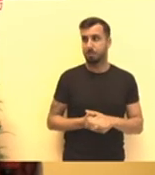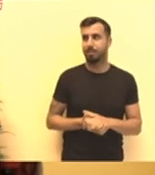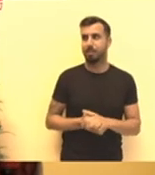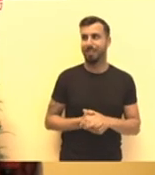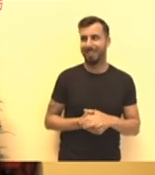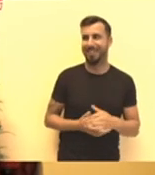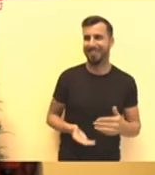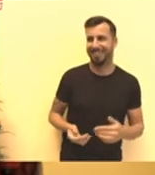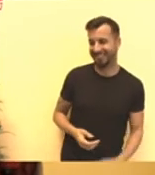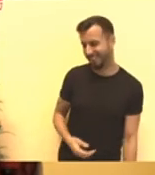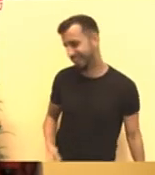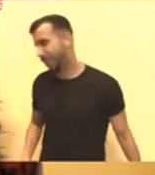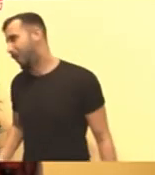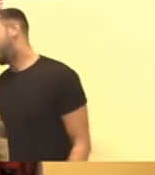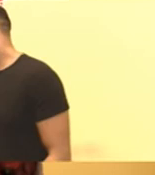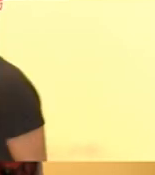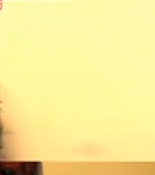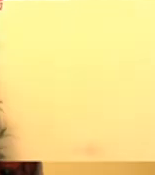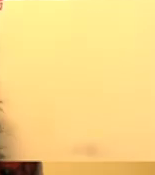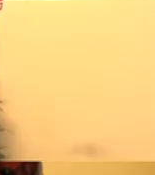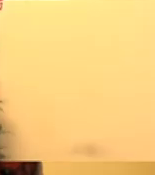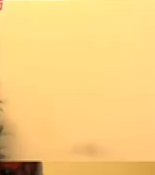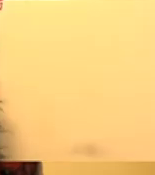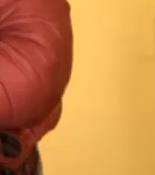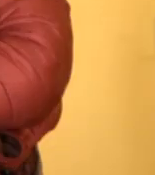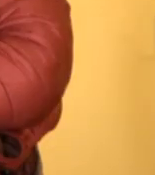de ayuda no significa que necesite que me cuiden.